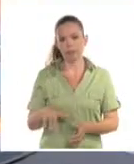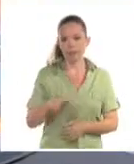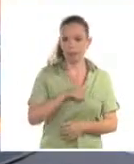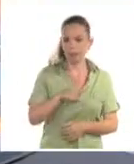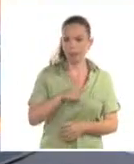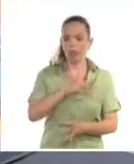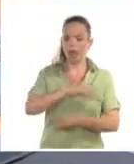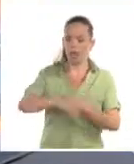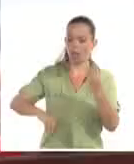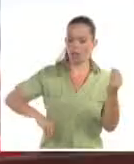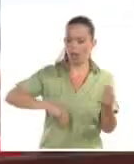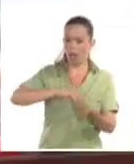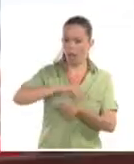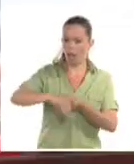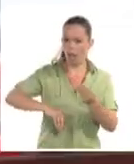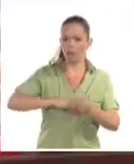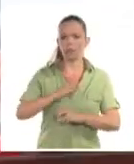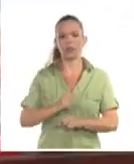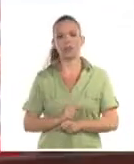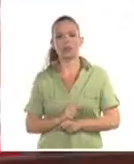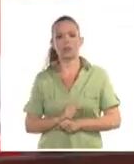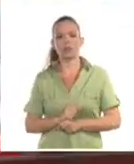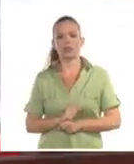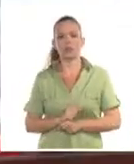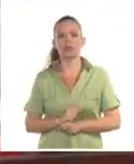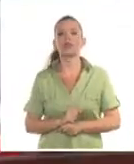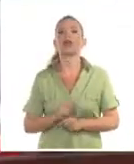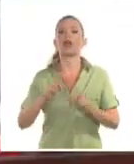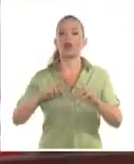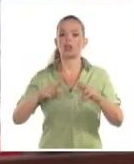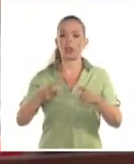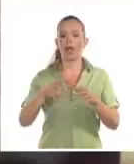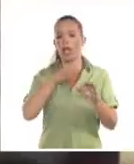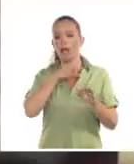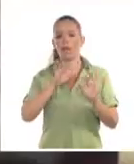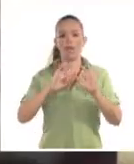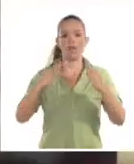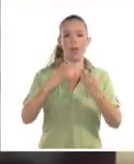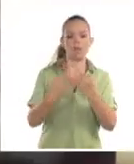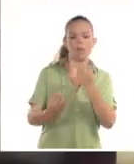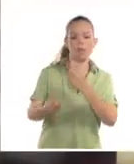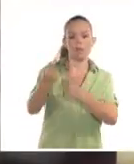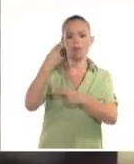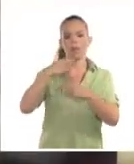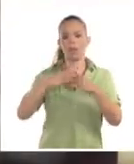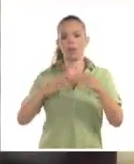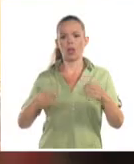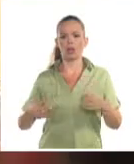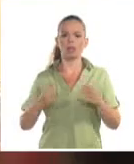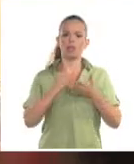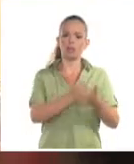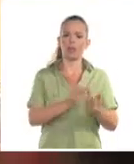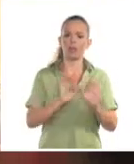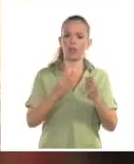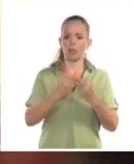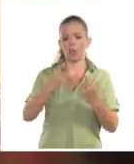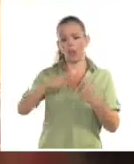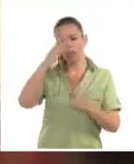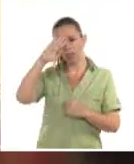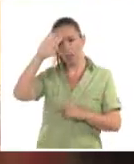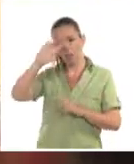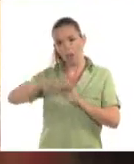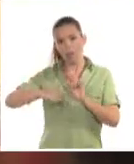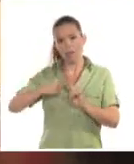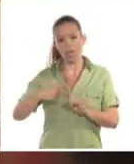cambiario la recuperación de los flujos de remesas y el nuevo mecanismo para asignar y gestionar la liquidez para